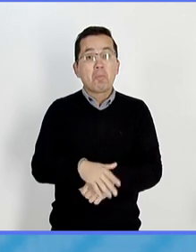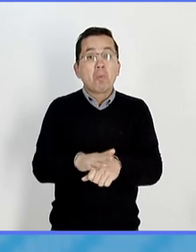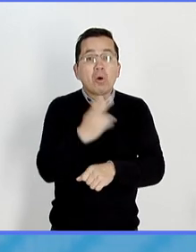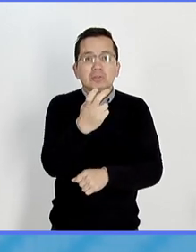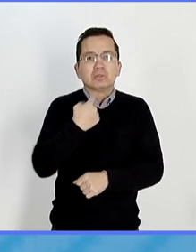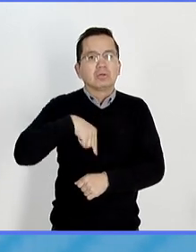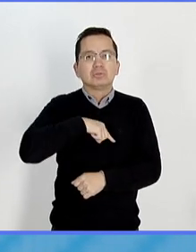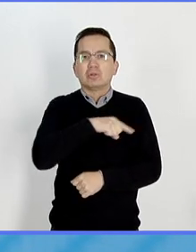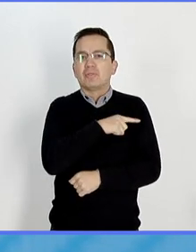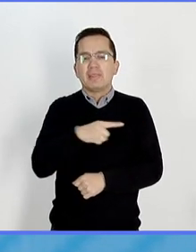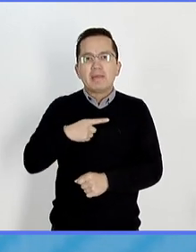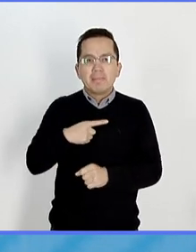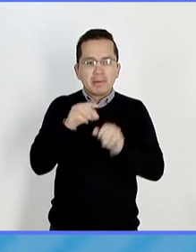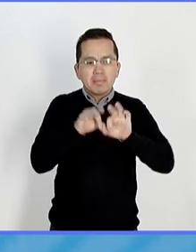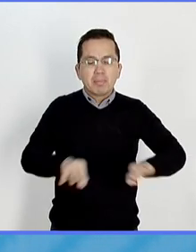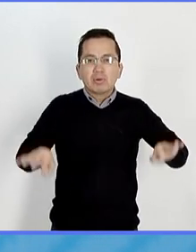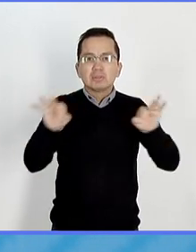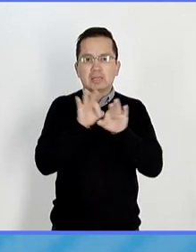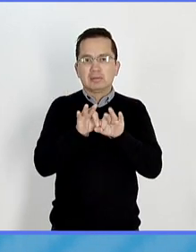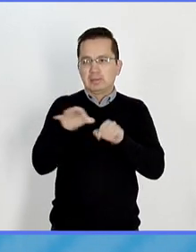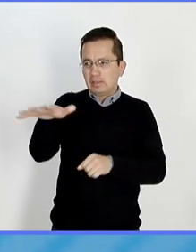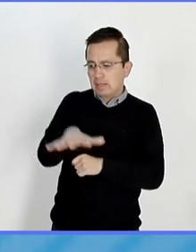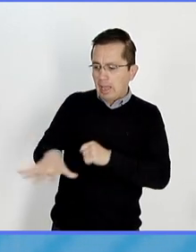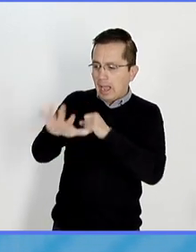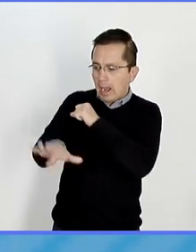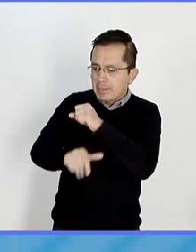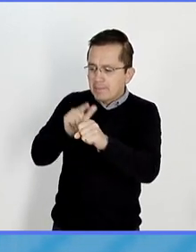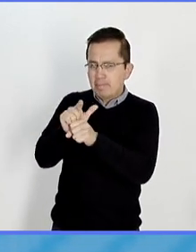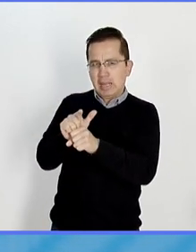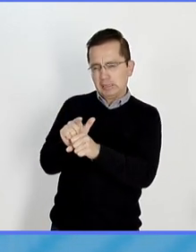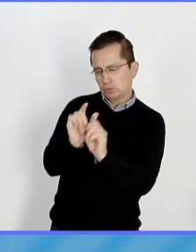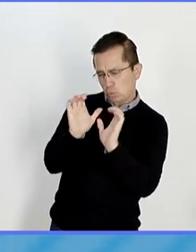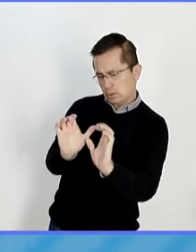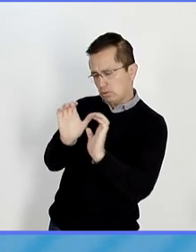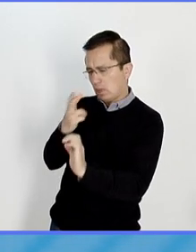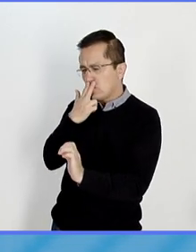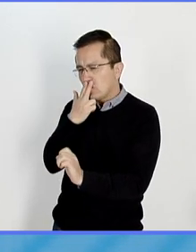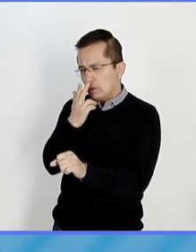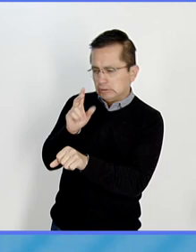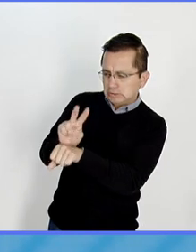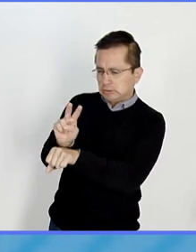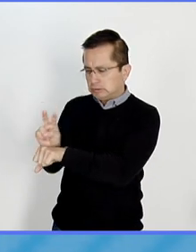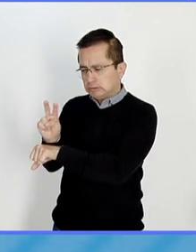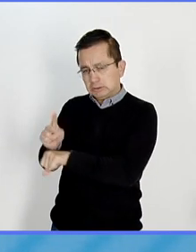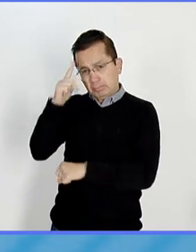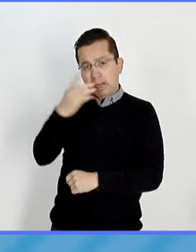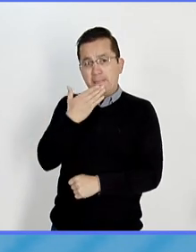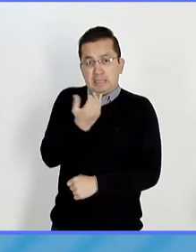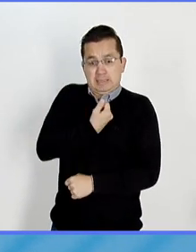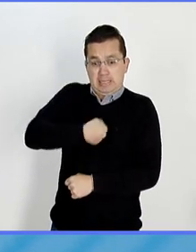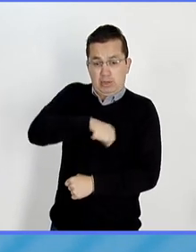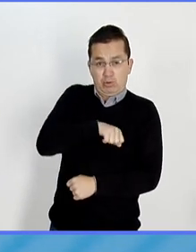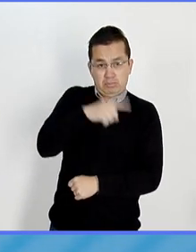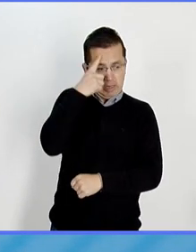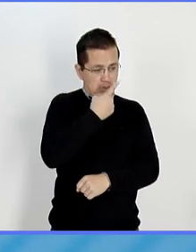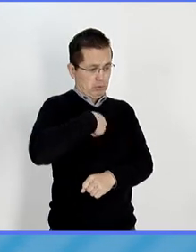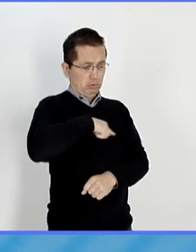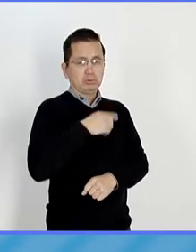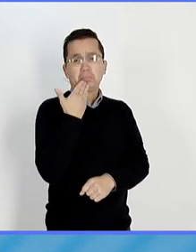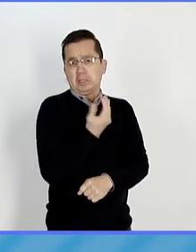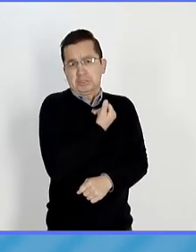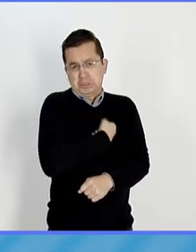todo el ambiente y la fauna para mantener una salud cordial entre todos, como tú dices. Y es